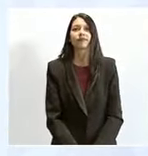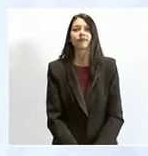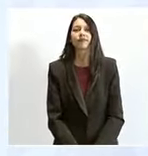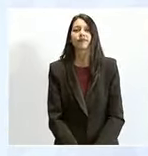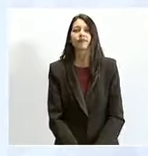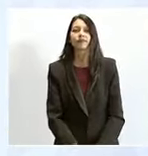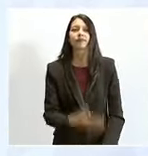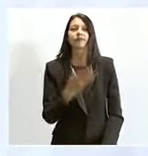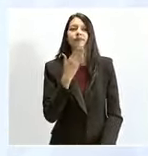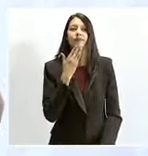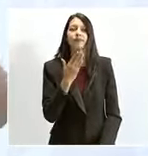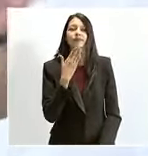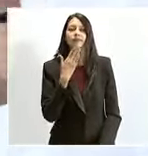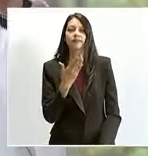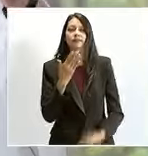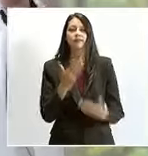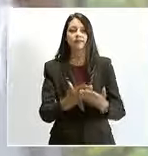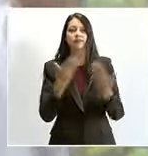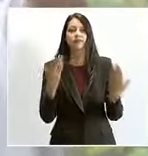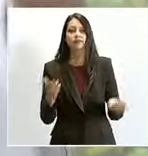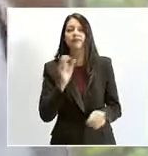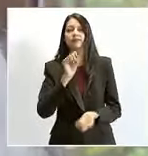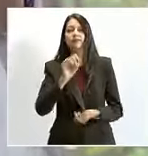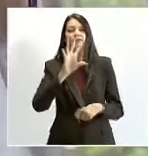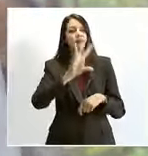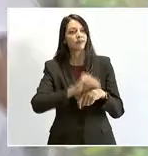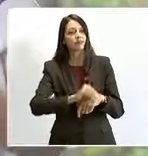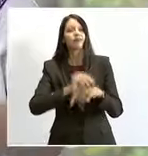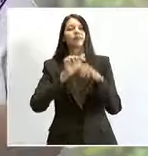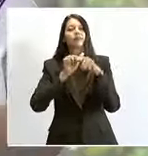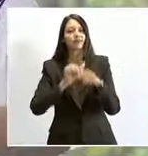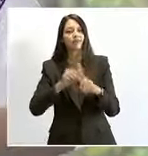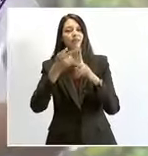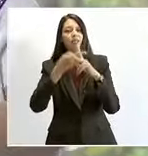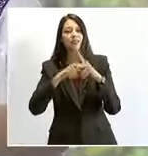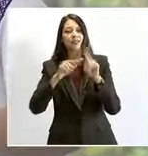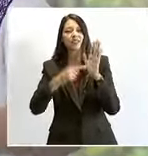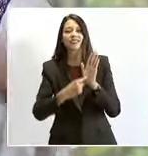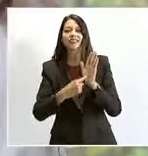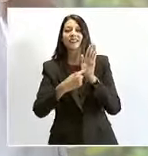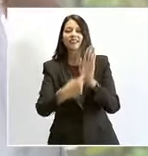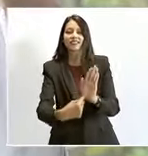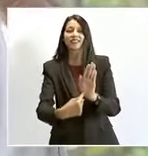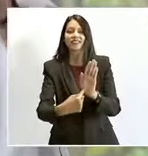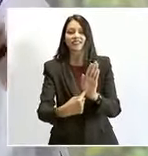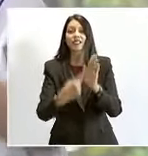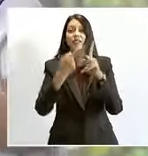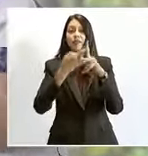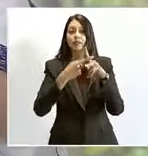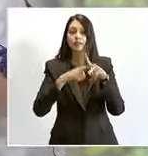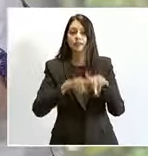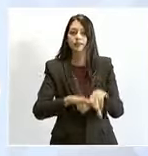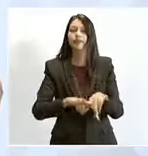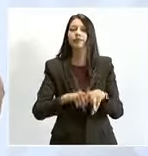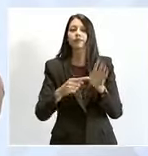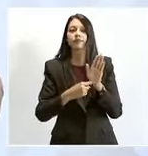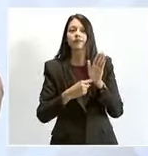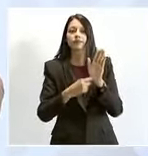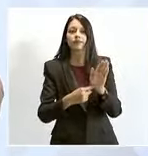muy bien Ahora sí si me permiten vamos a comenzar con la presentación a comenzar desde el